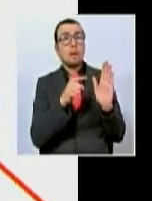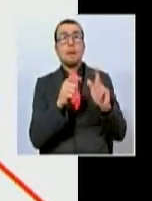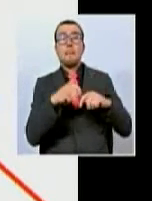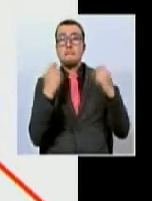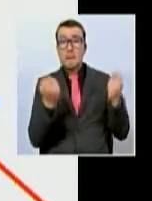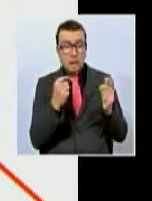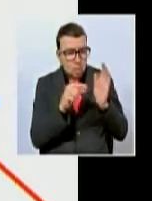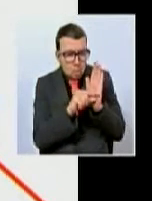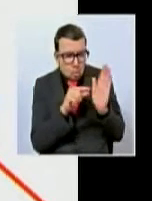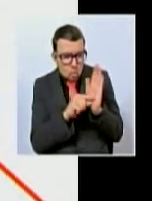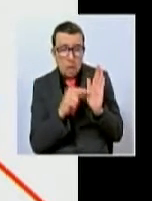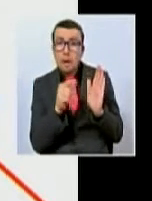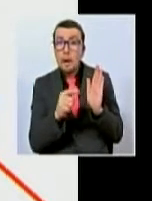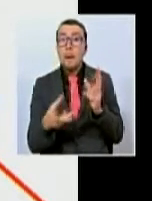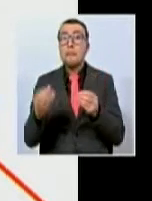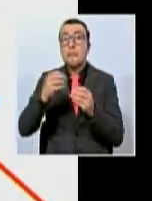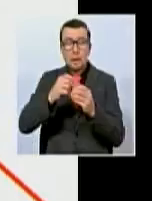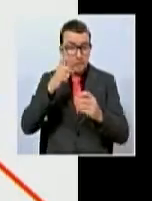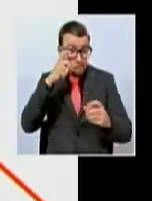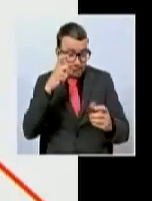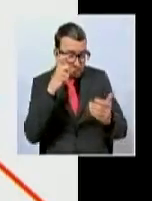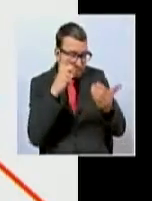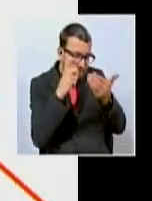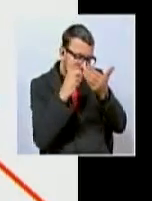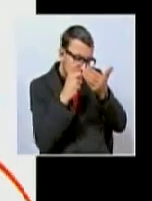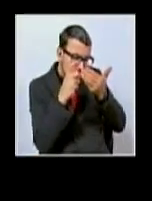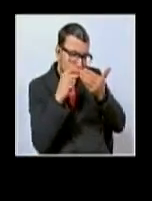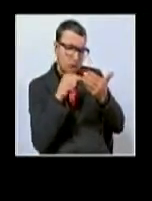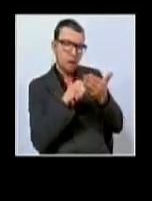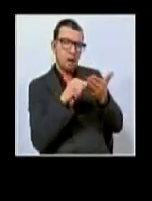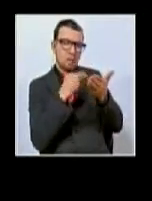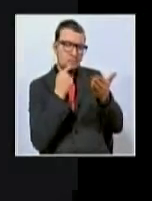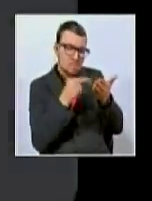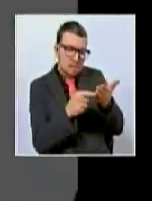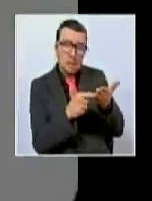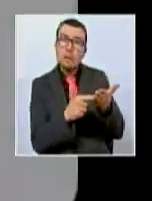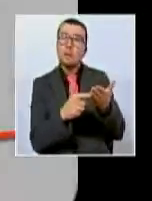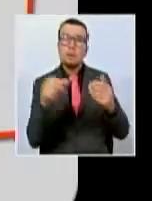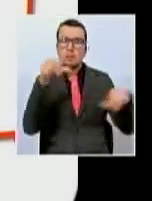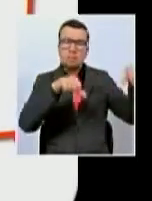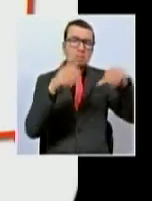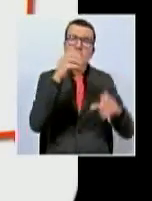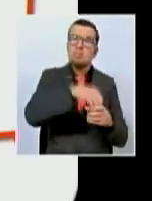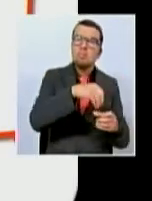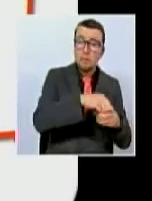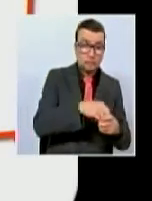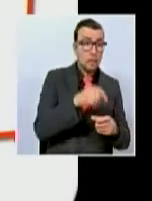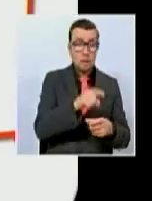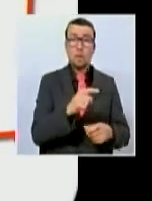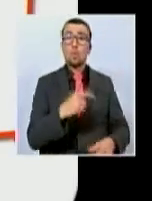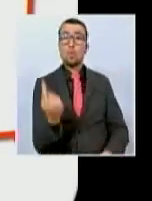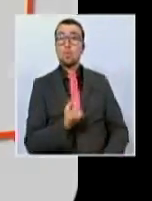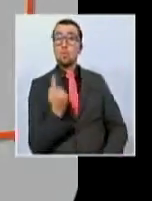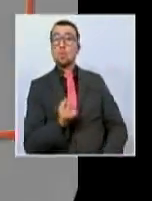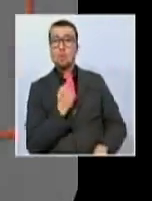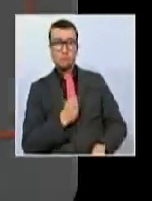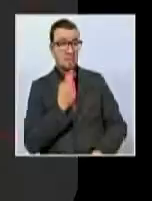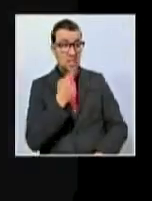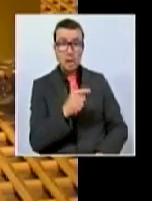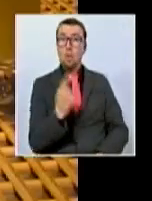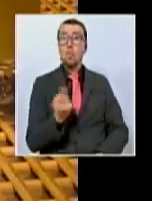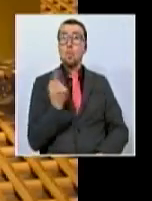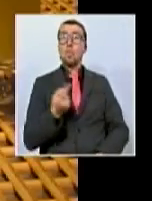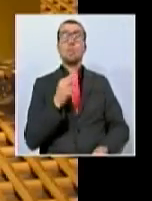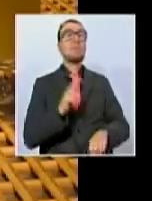una lupa. Y entonces a mí me llamaba la atención porque dice, ingrediente, entonces dice, jugo, ¿cierto? Jugo natural